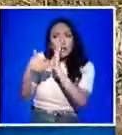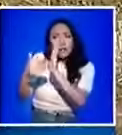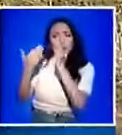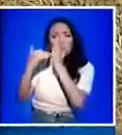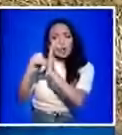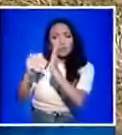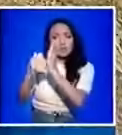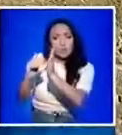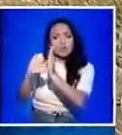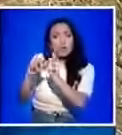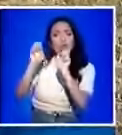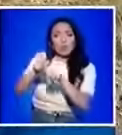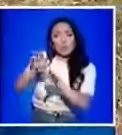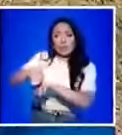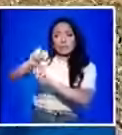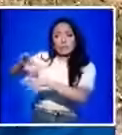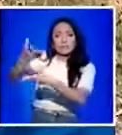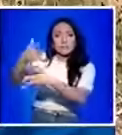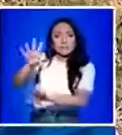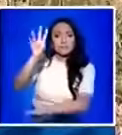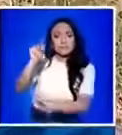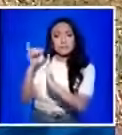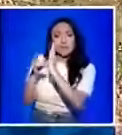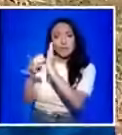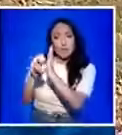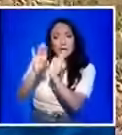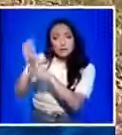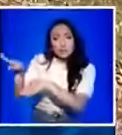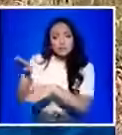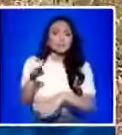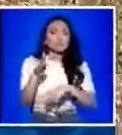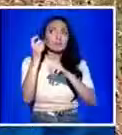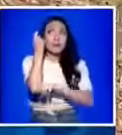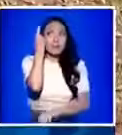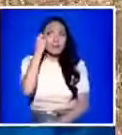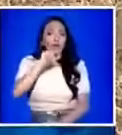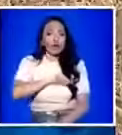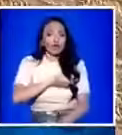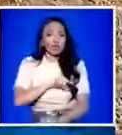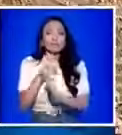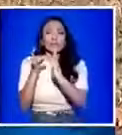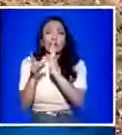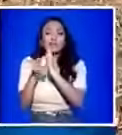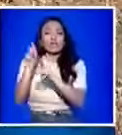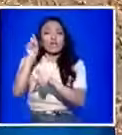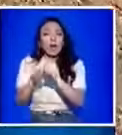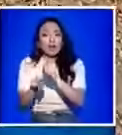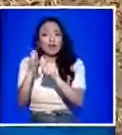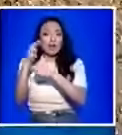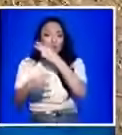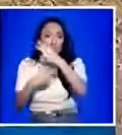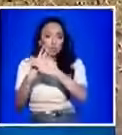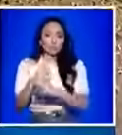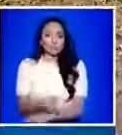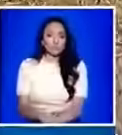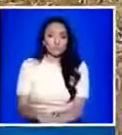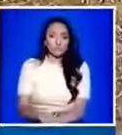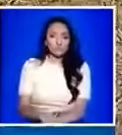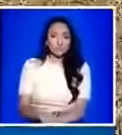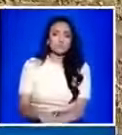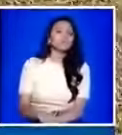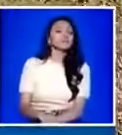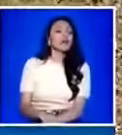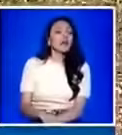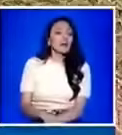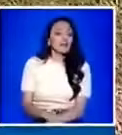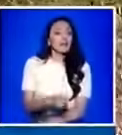nosotros podemos empezar a consumir teniendo conciencia del problema que causa el plástico en nuestro planeta. Cambiar los hábitos, desde ahí se